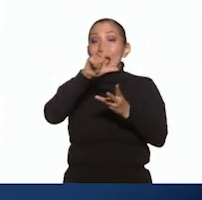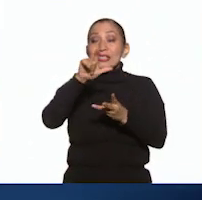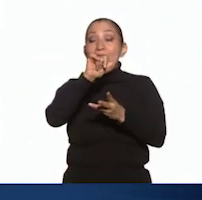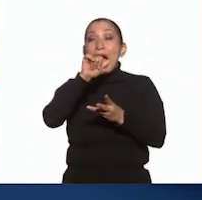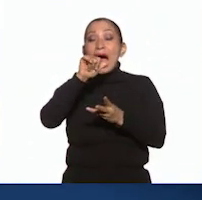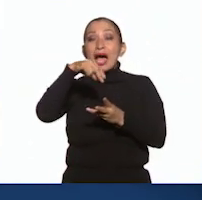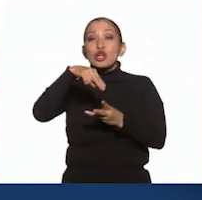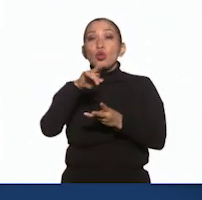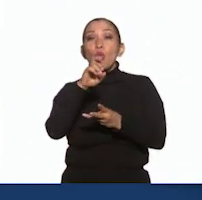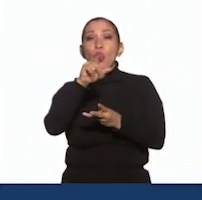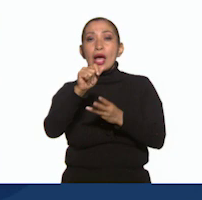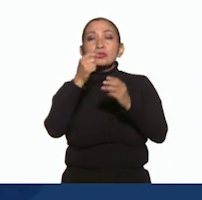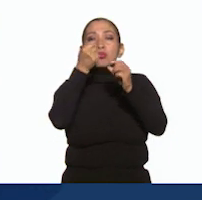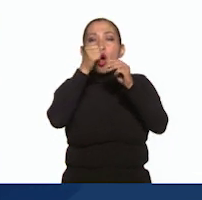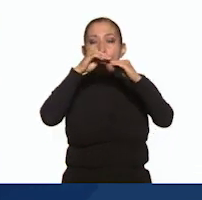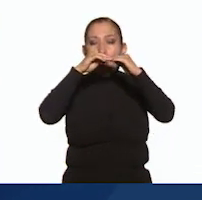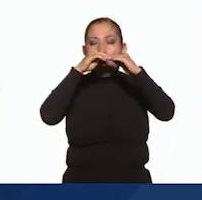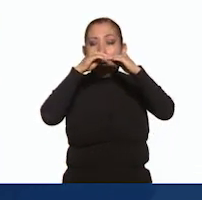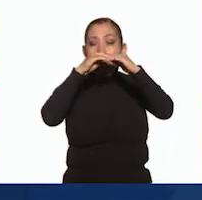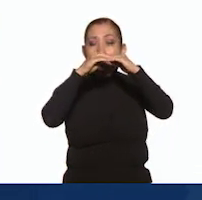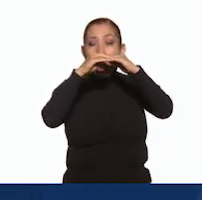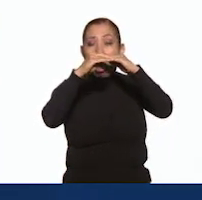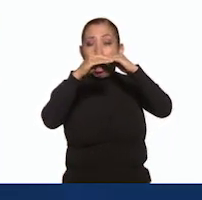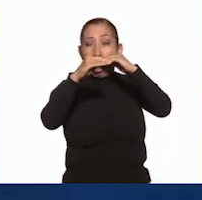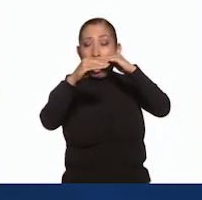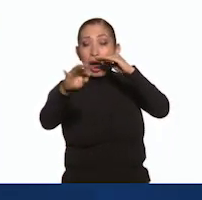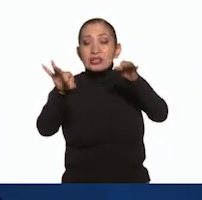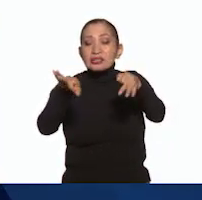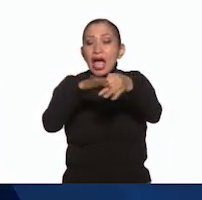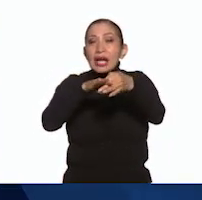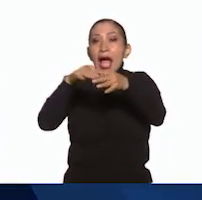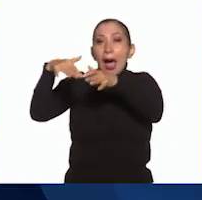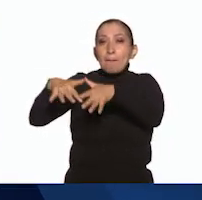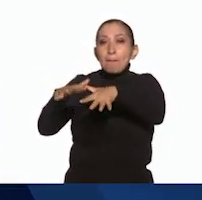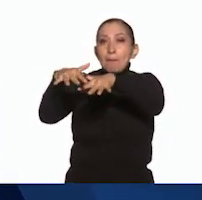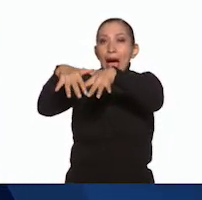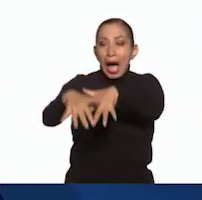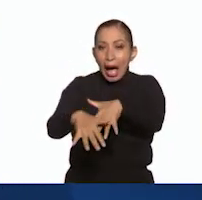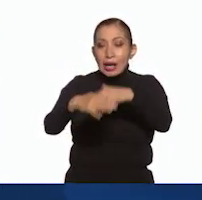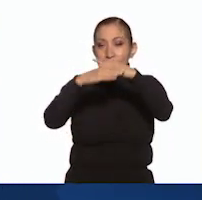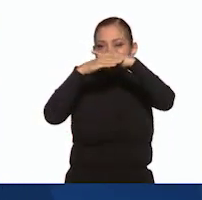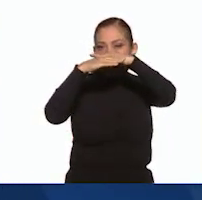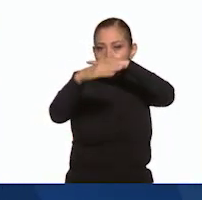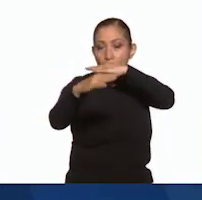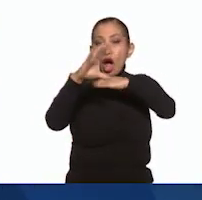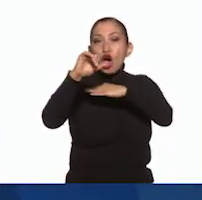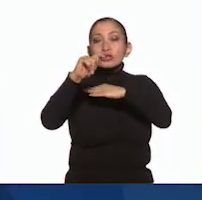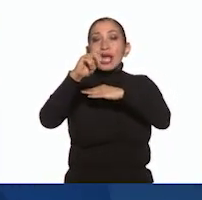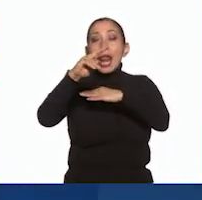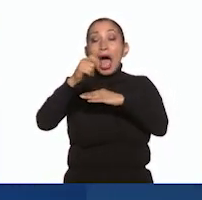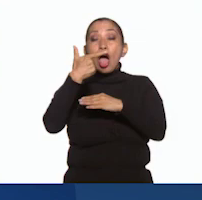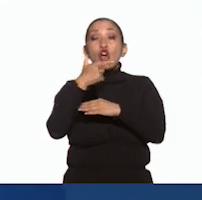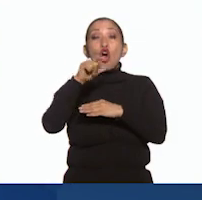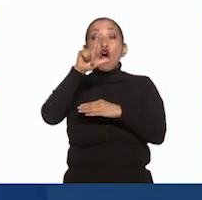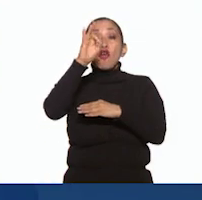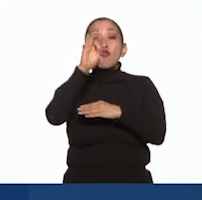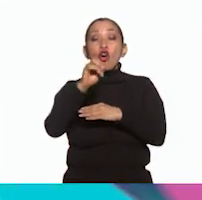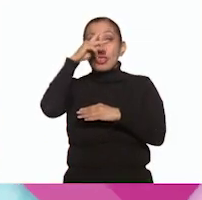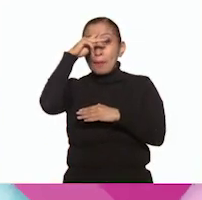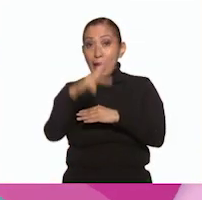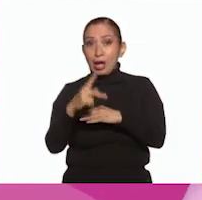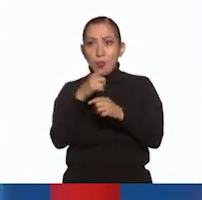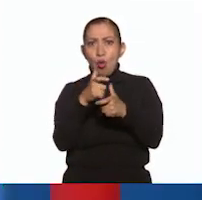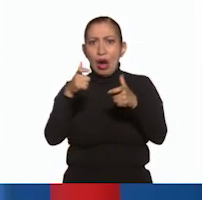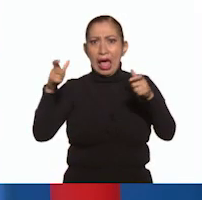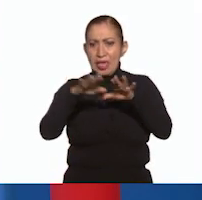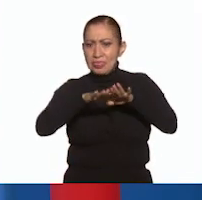tienen poca inclinación y se encuentran cerca de las costas, como la llanura costera del Golfo de México, que es muy